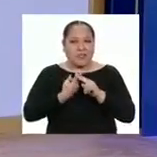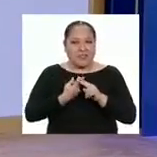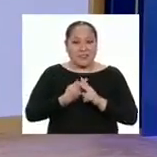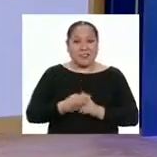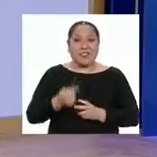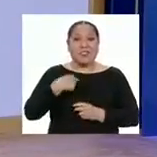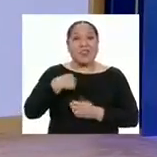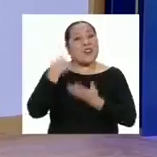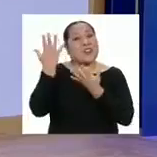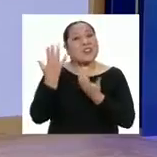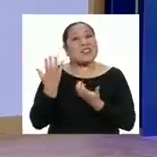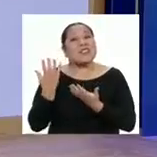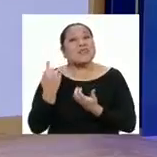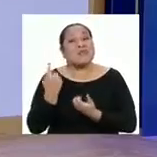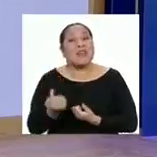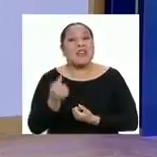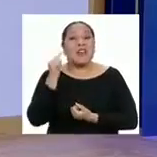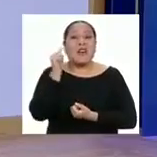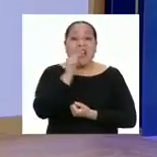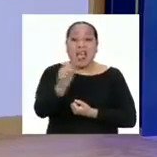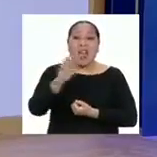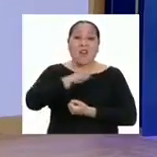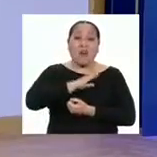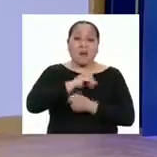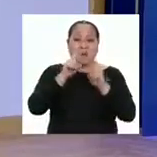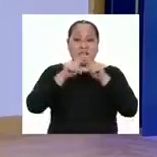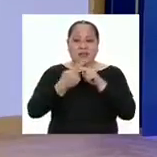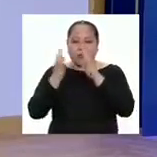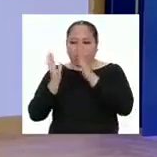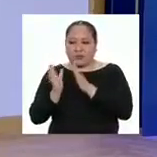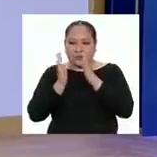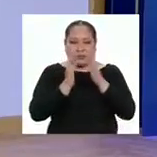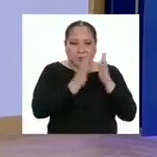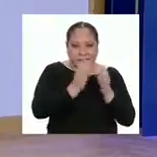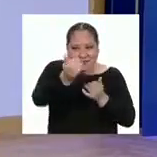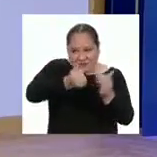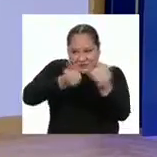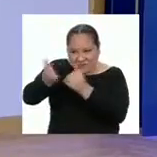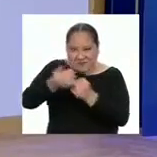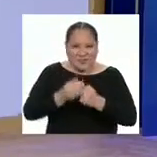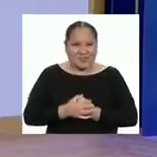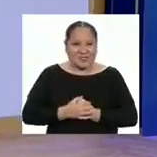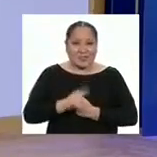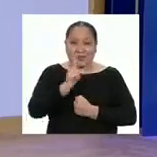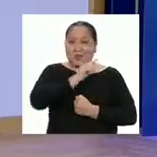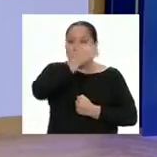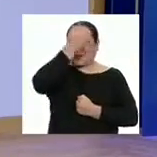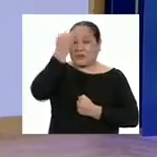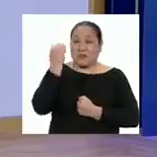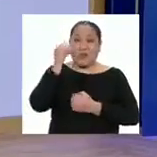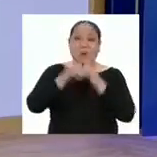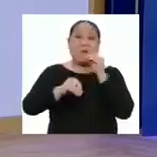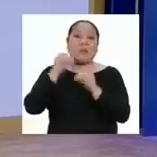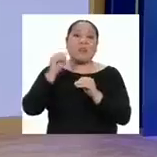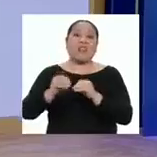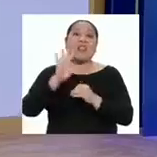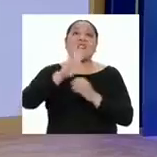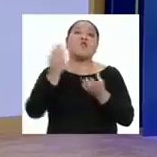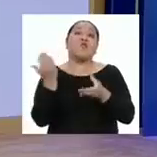y los espero el jueves para aprender a procesar toda la información que vamos a recoger. No se olviden de ponerla